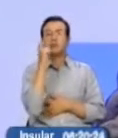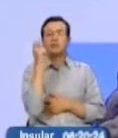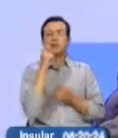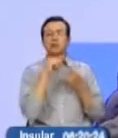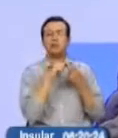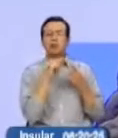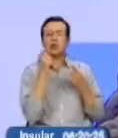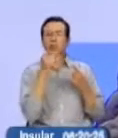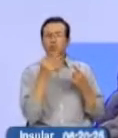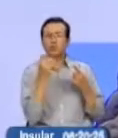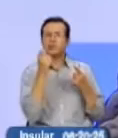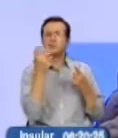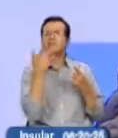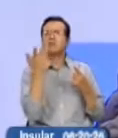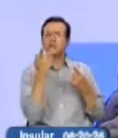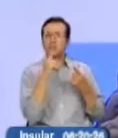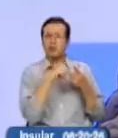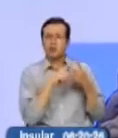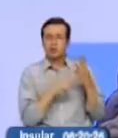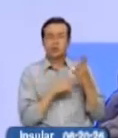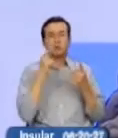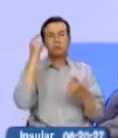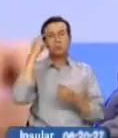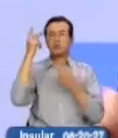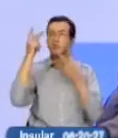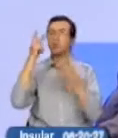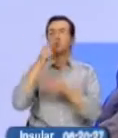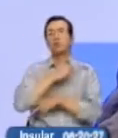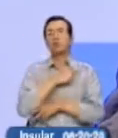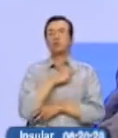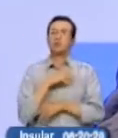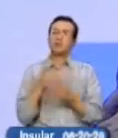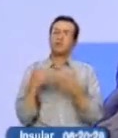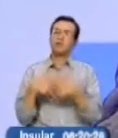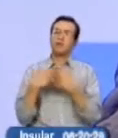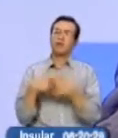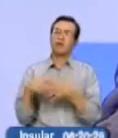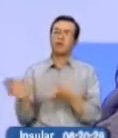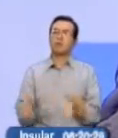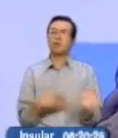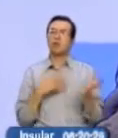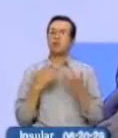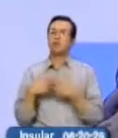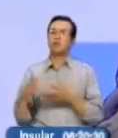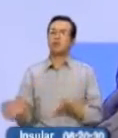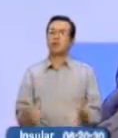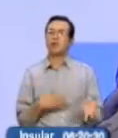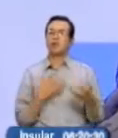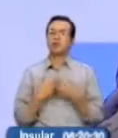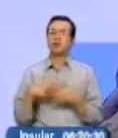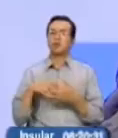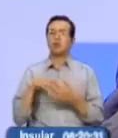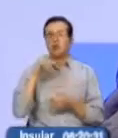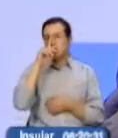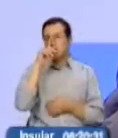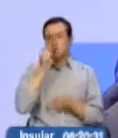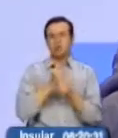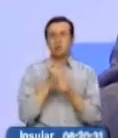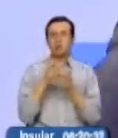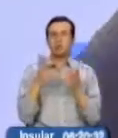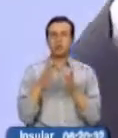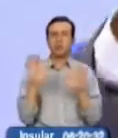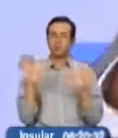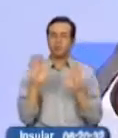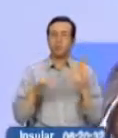ya se está eliminando esta perspectiva de que la universidad es una fábrica de crear subempleados o desempleados. Cada vez